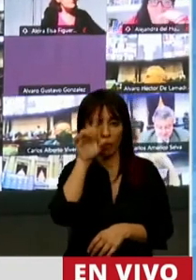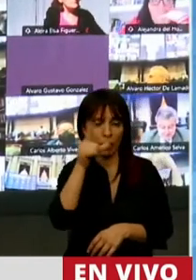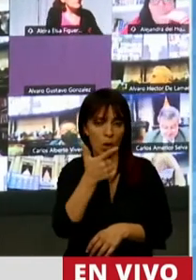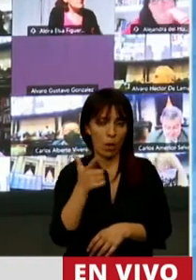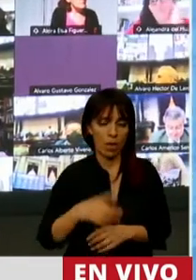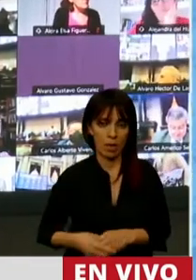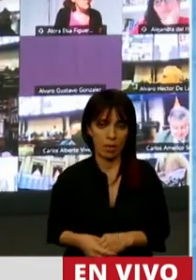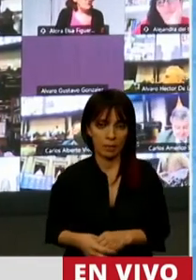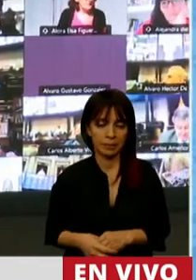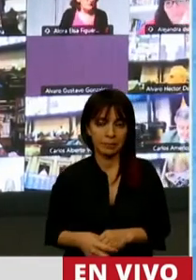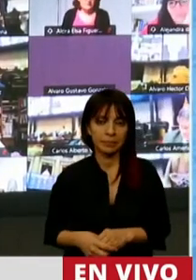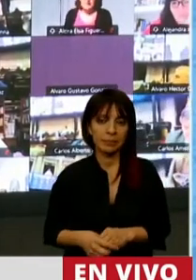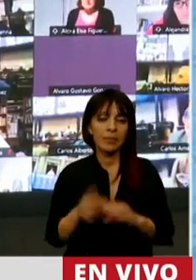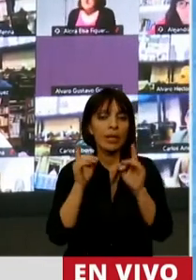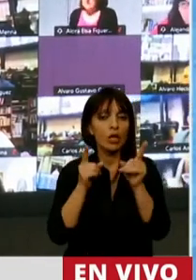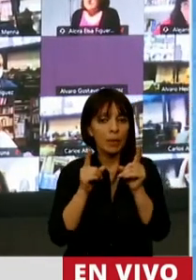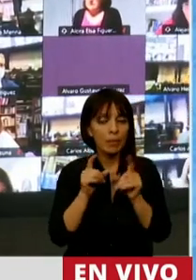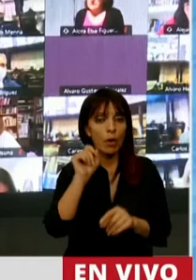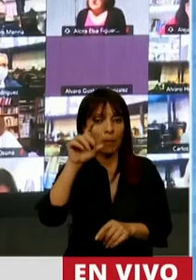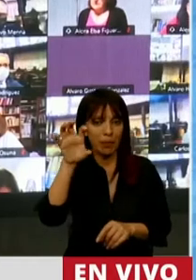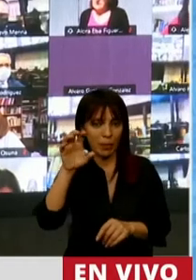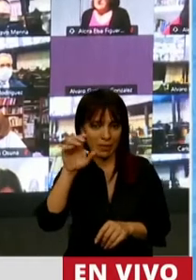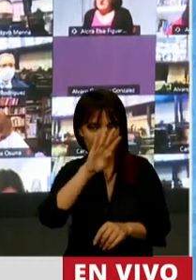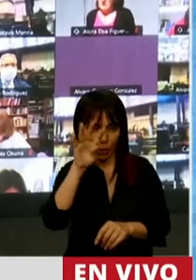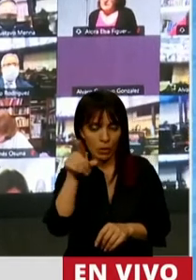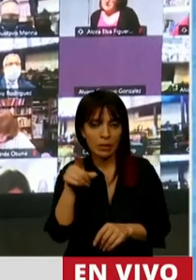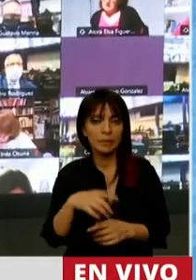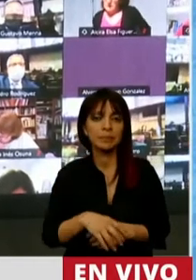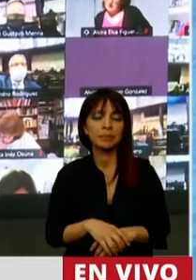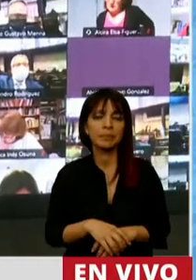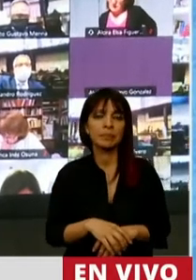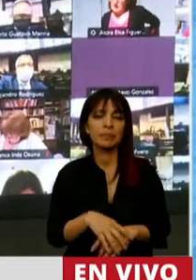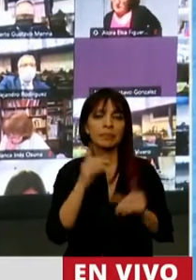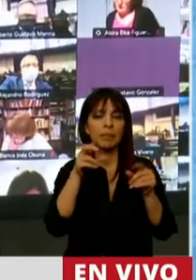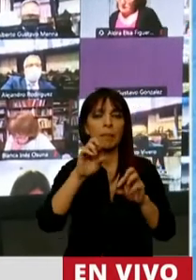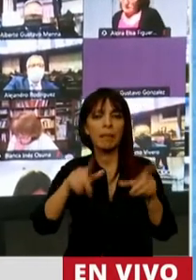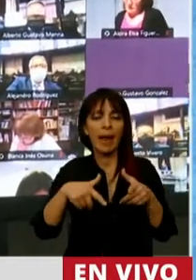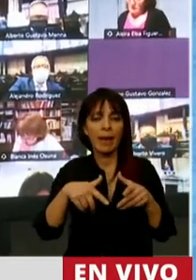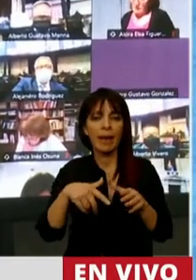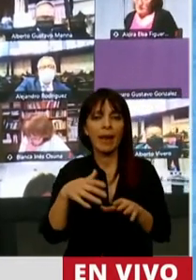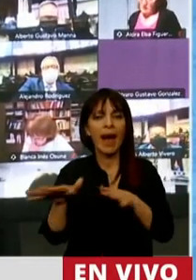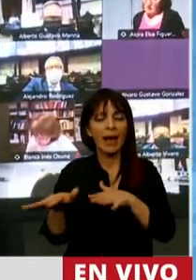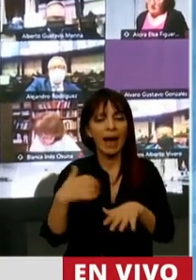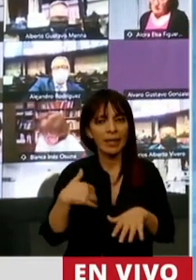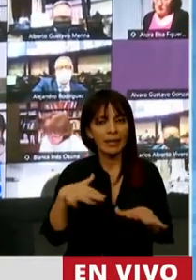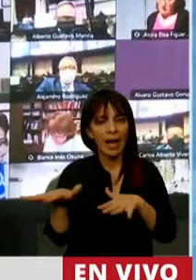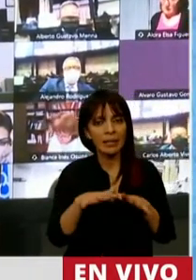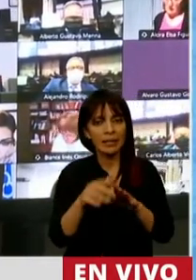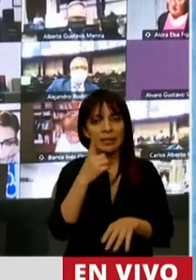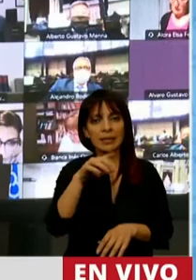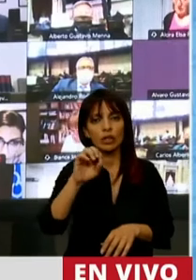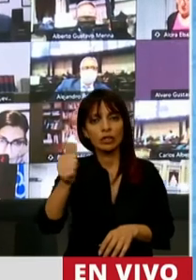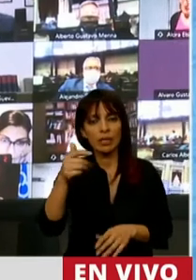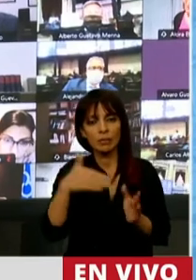Córdoba. Asimismo, es la que menos recursos tiene para el plan Argentina ACE, 106 millones de